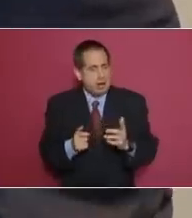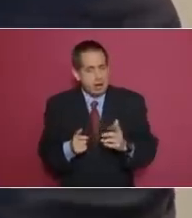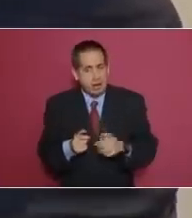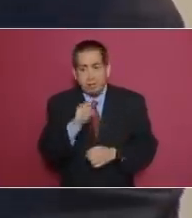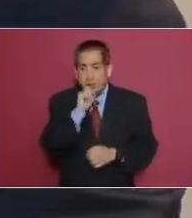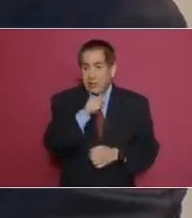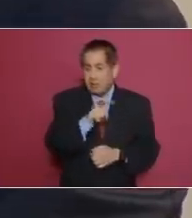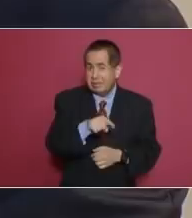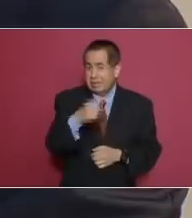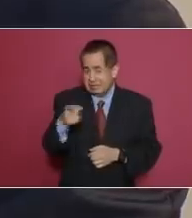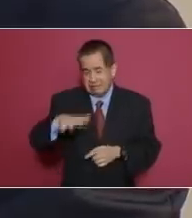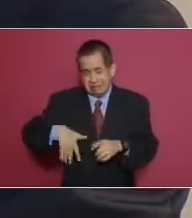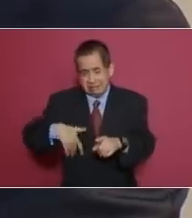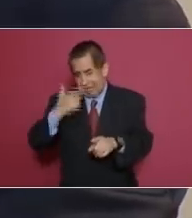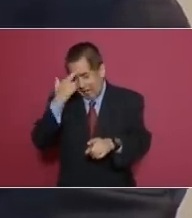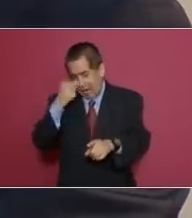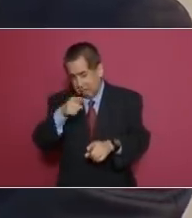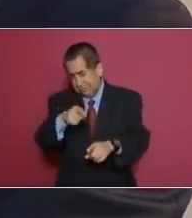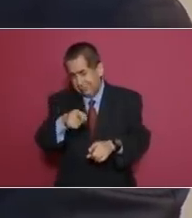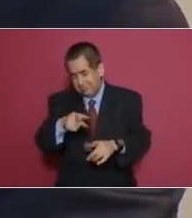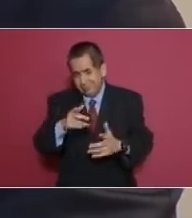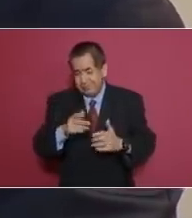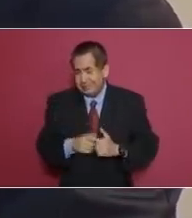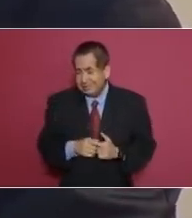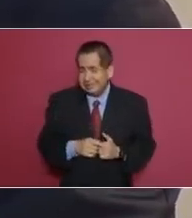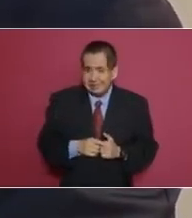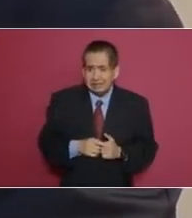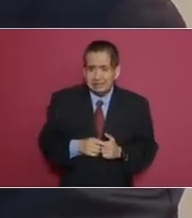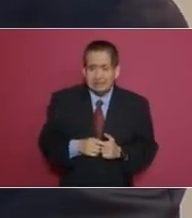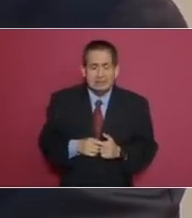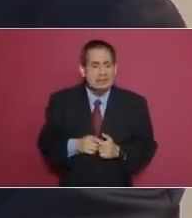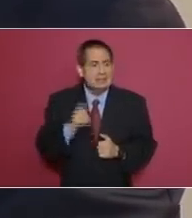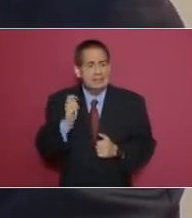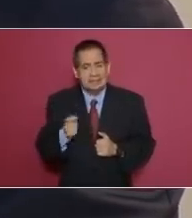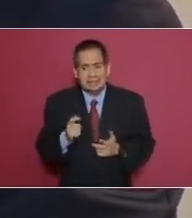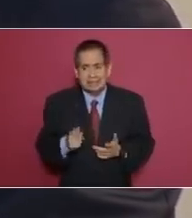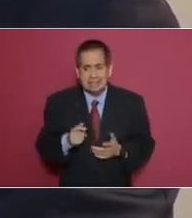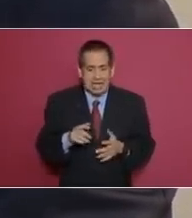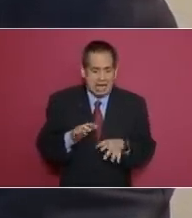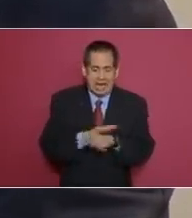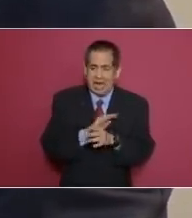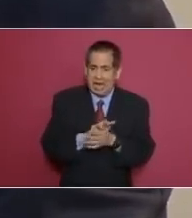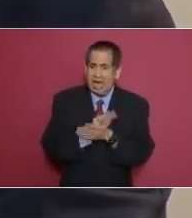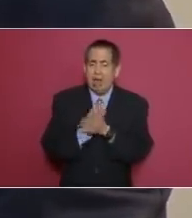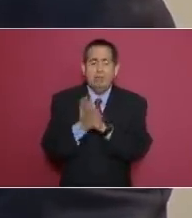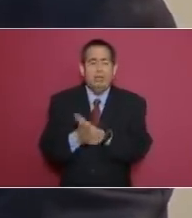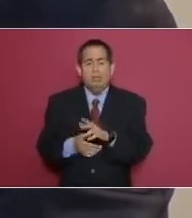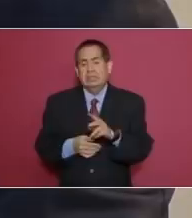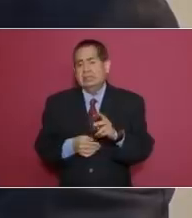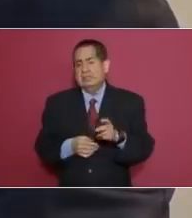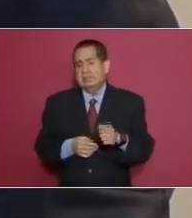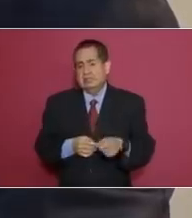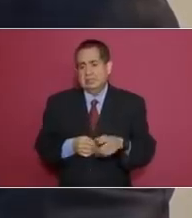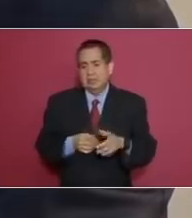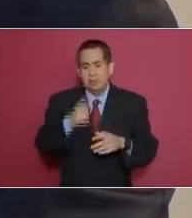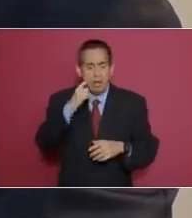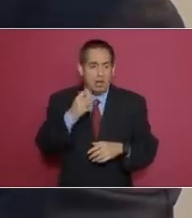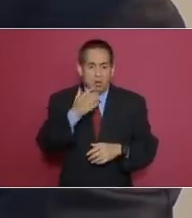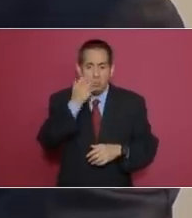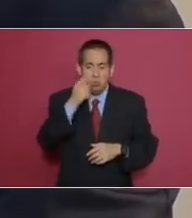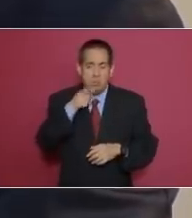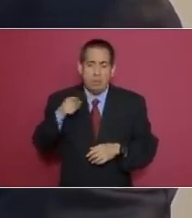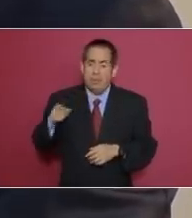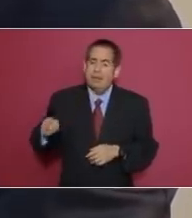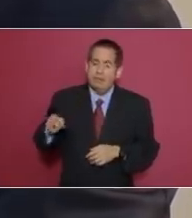tiene eso que tú planteas, ¿no? Es una modificación a las